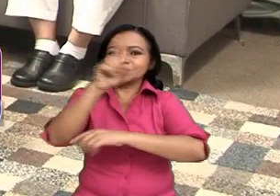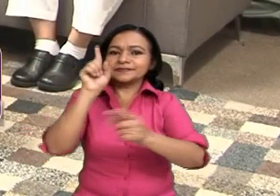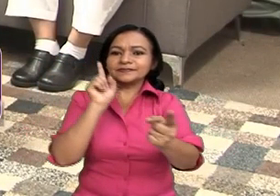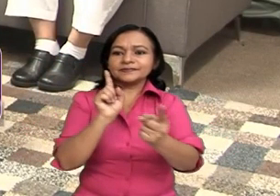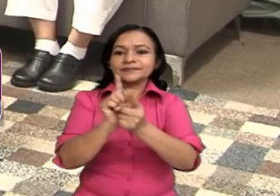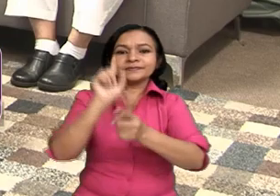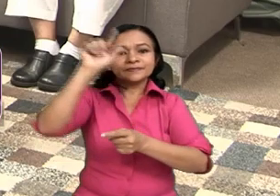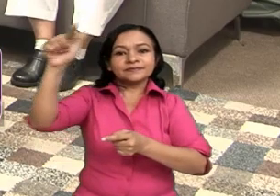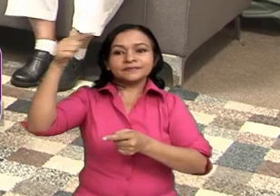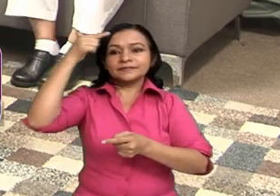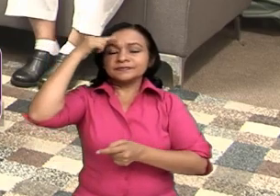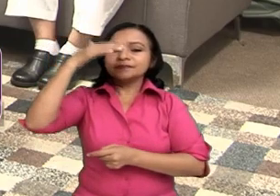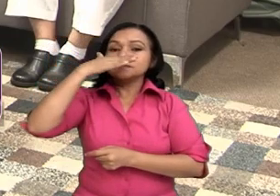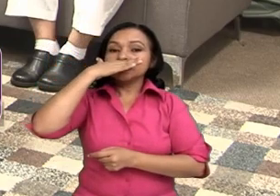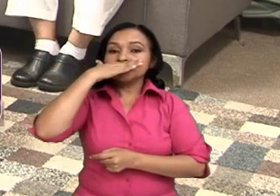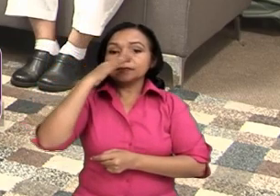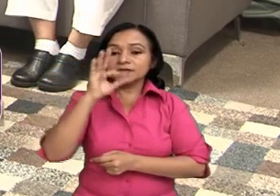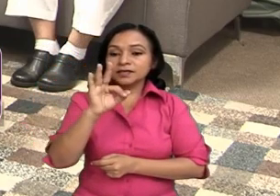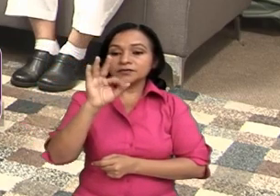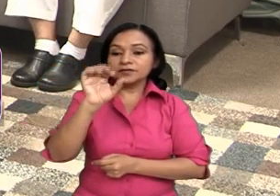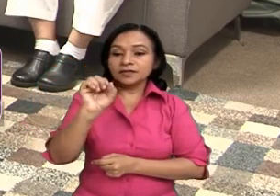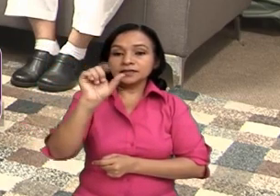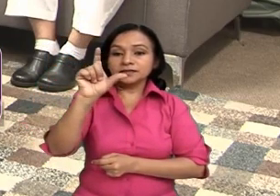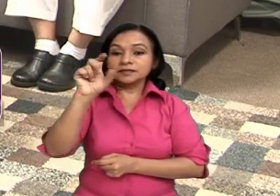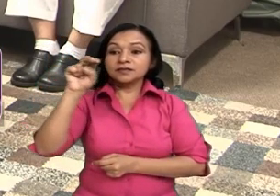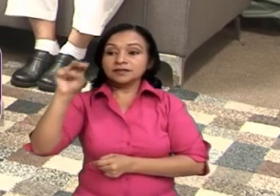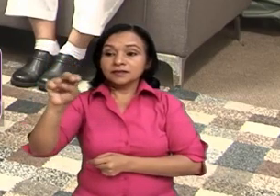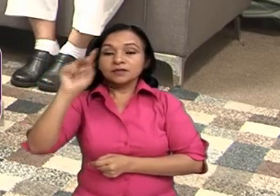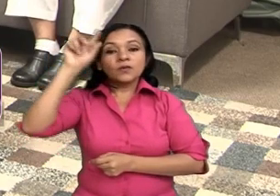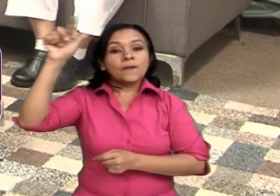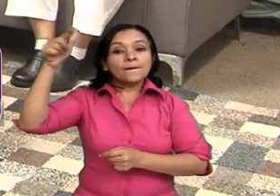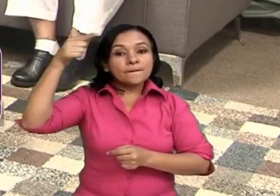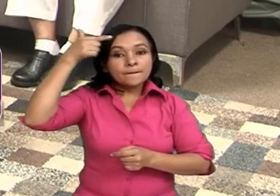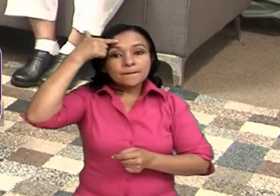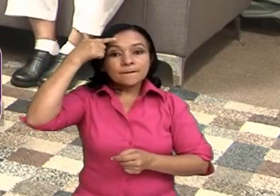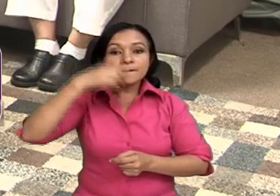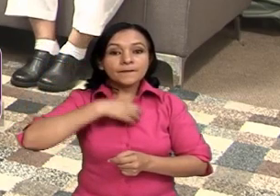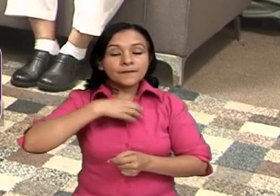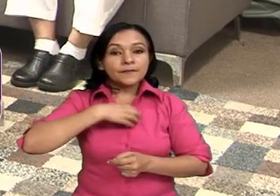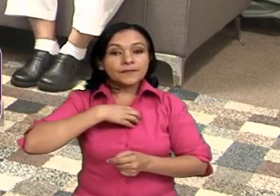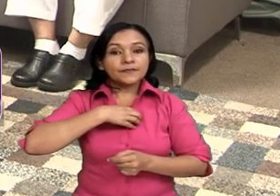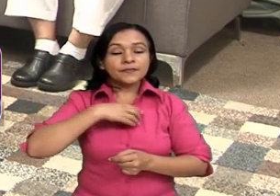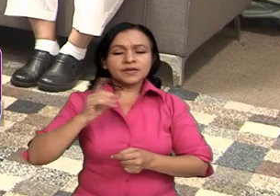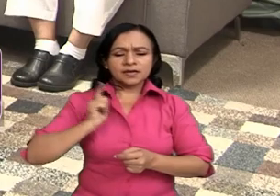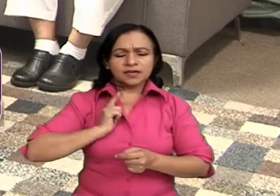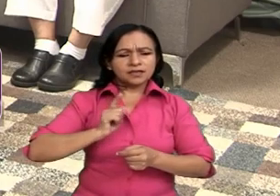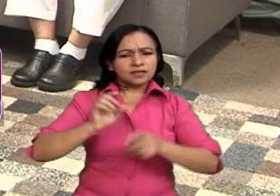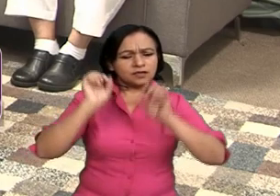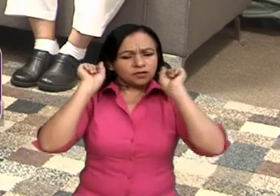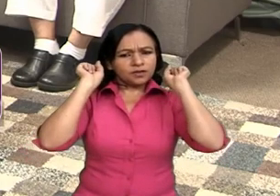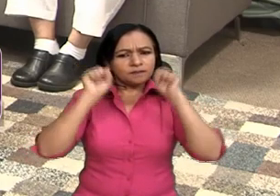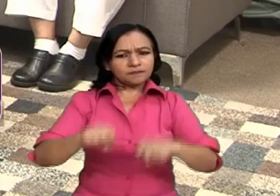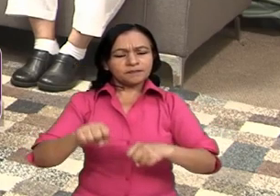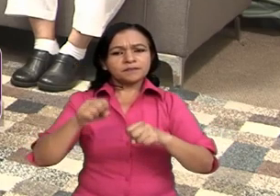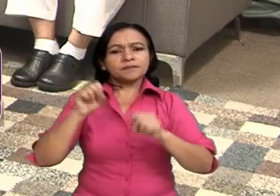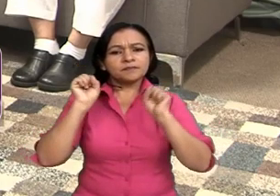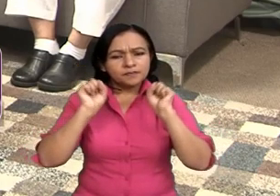este gobierno del Frente Sandinista. Es un gobierno que tiene la gran capacidad de